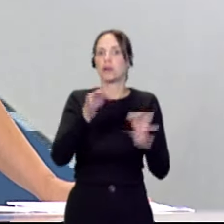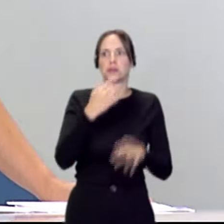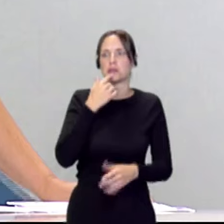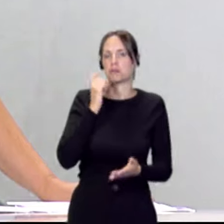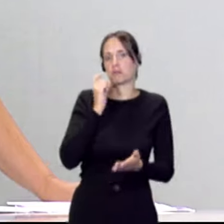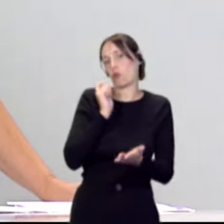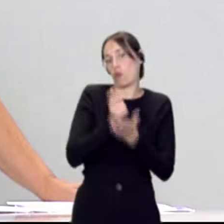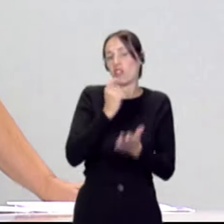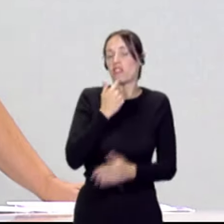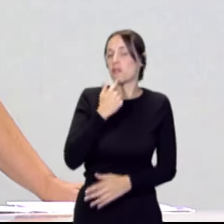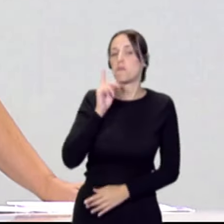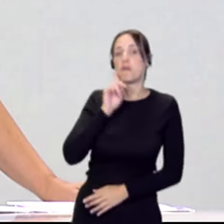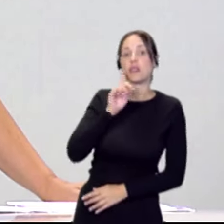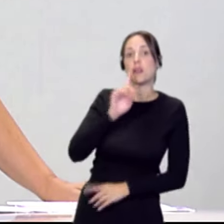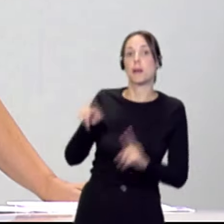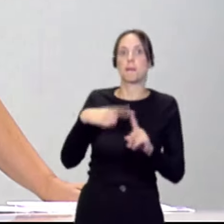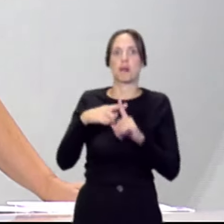a hacer declaraciones.